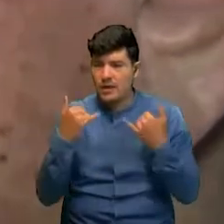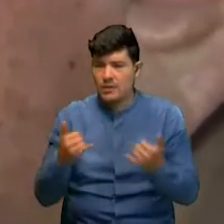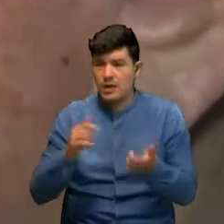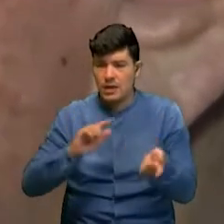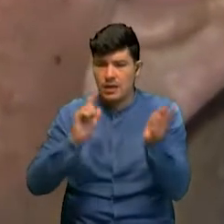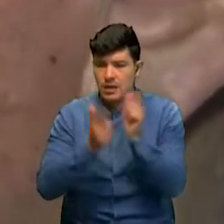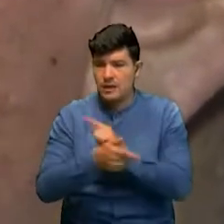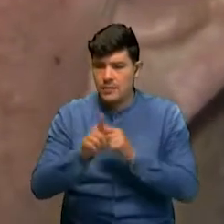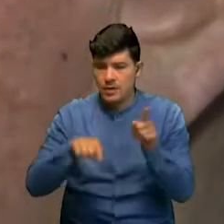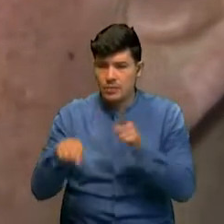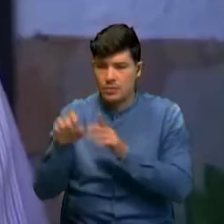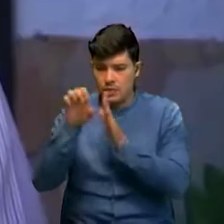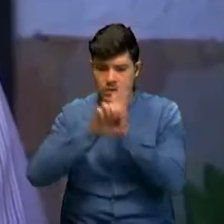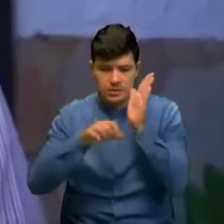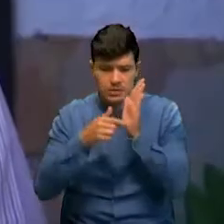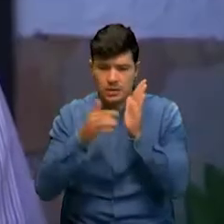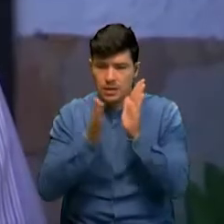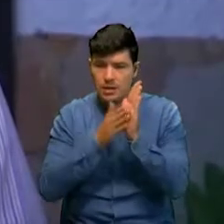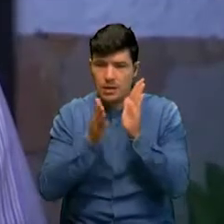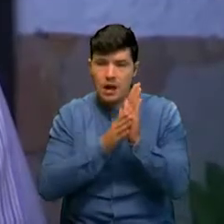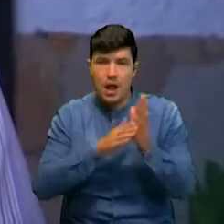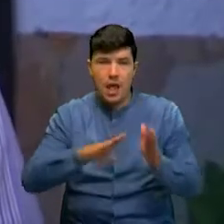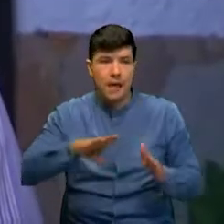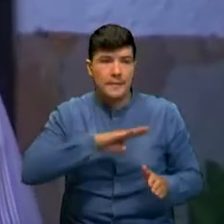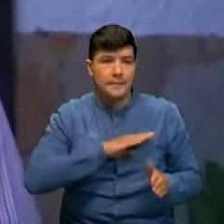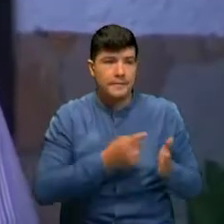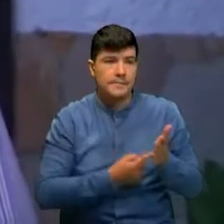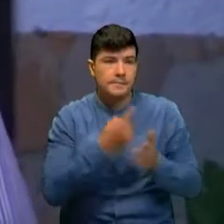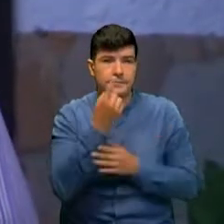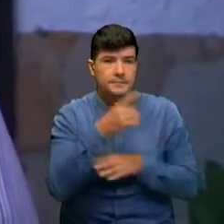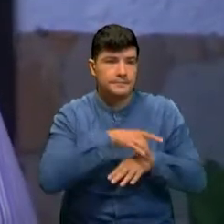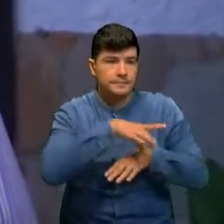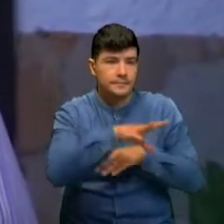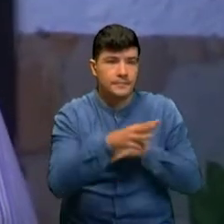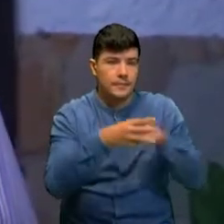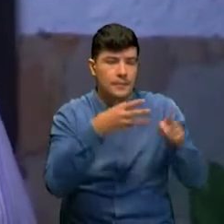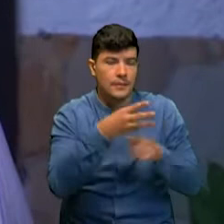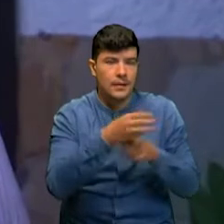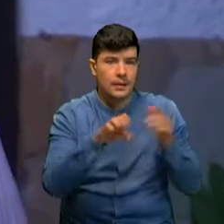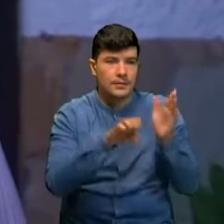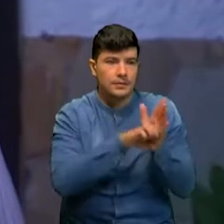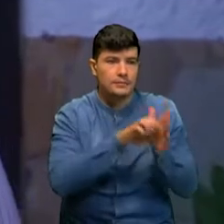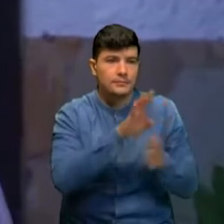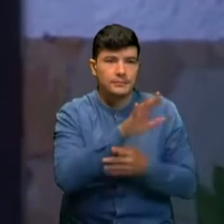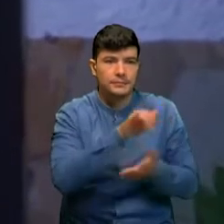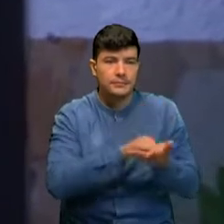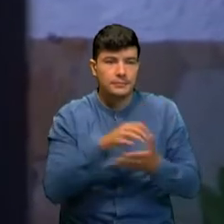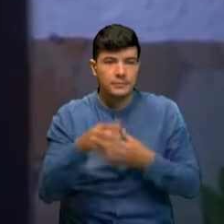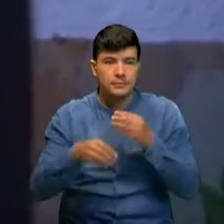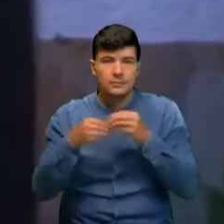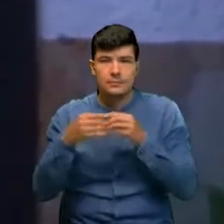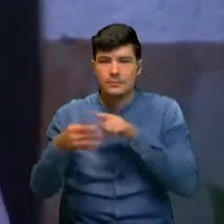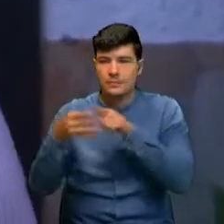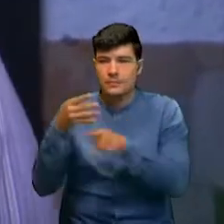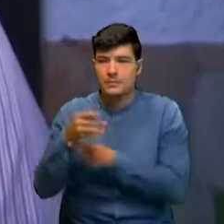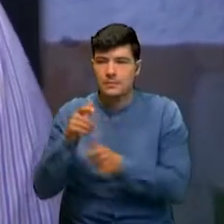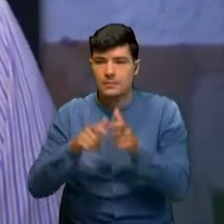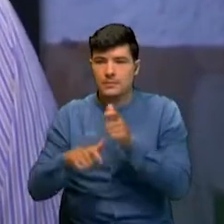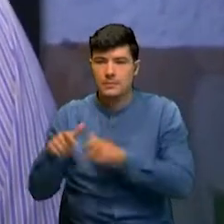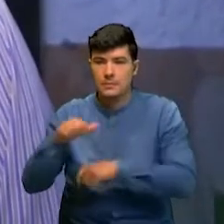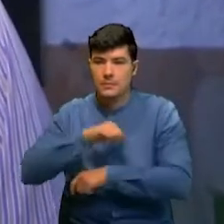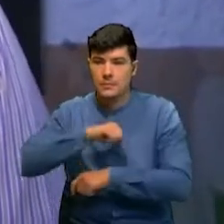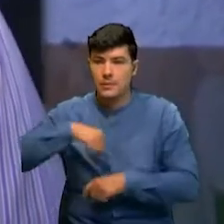hecho a los estatutos el alcalde únicamente dejó 3 3 del acueducto y va a nombrar cuatro particulares cada uno